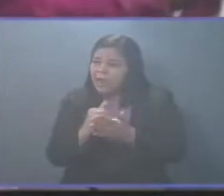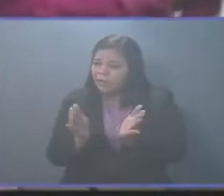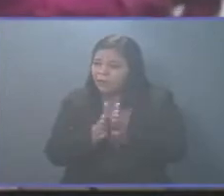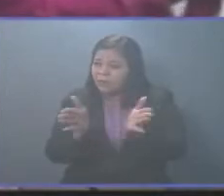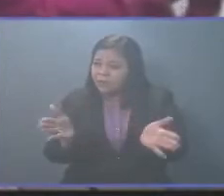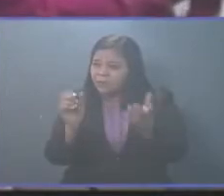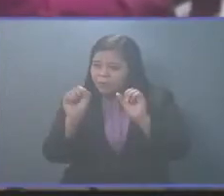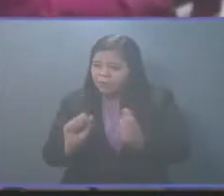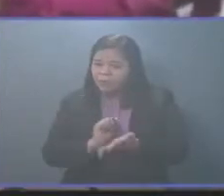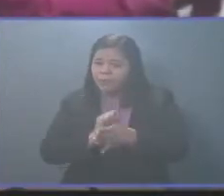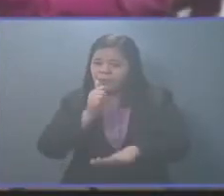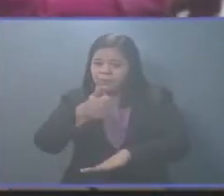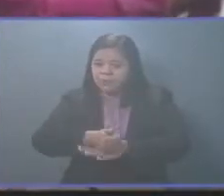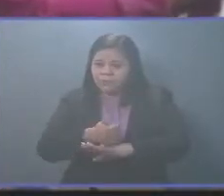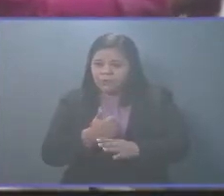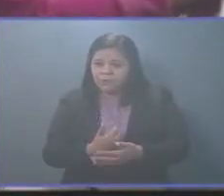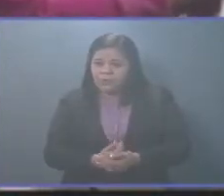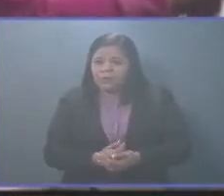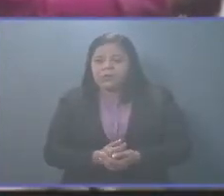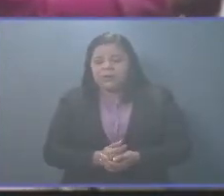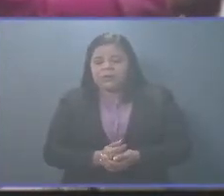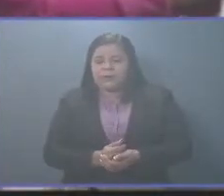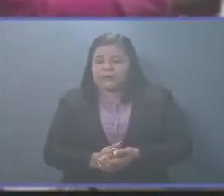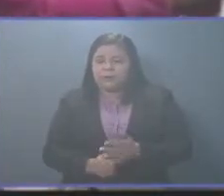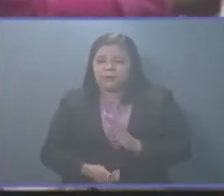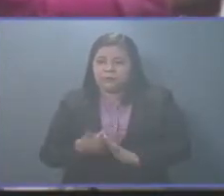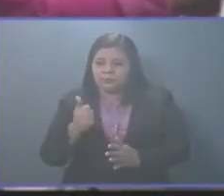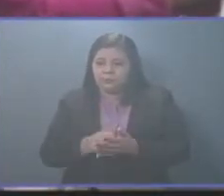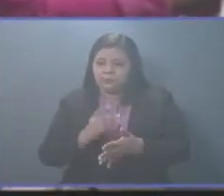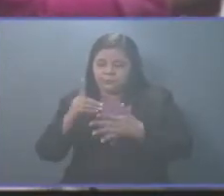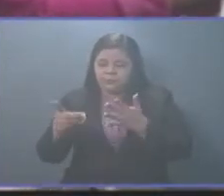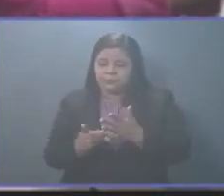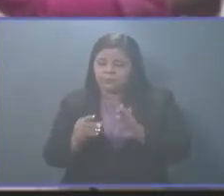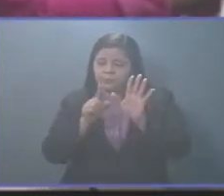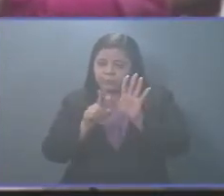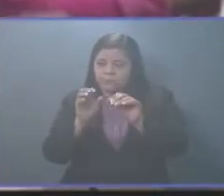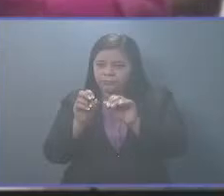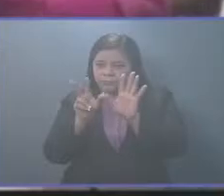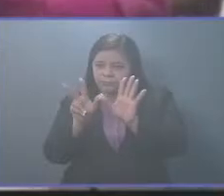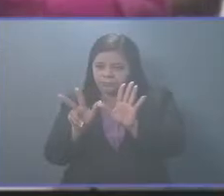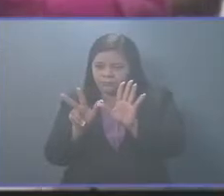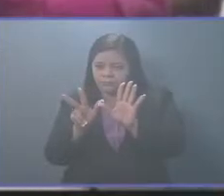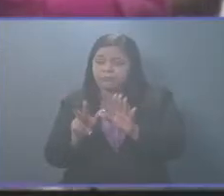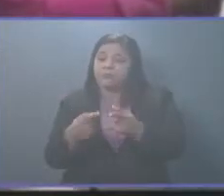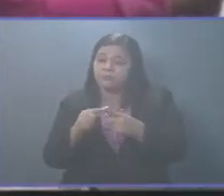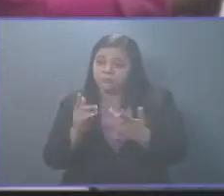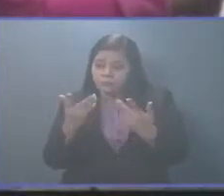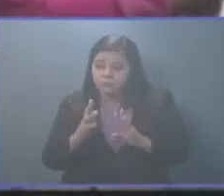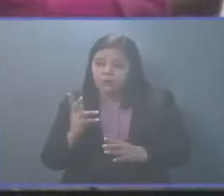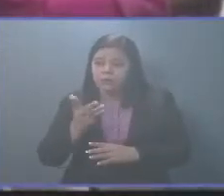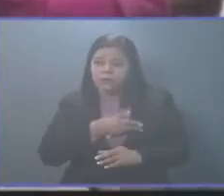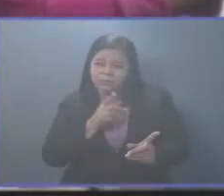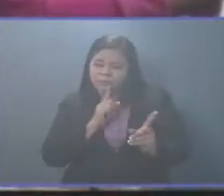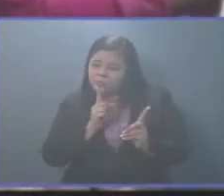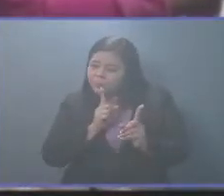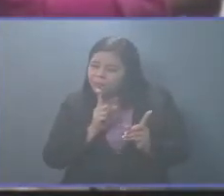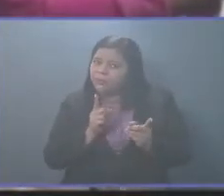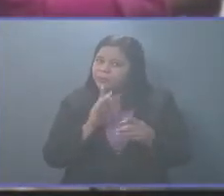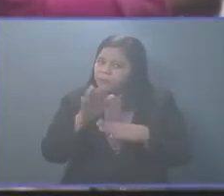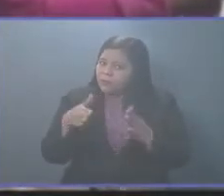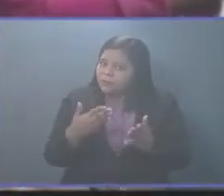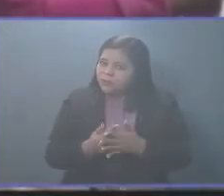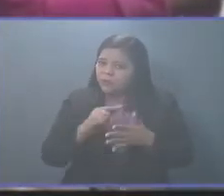poder determinar los recursos relacionados con el decreto 608, y por eso fue que analizamos entonces todos los